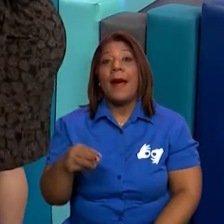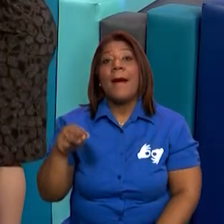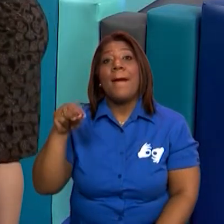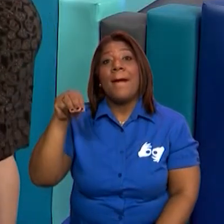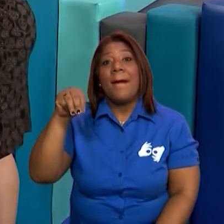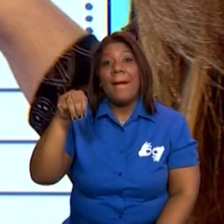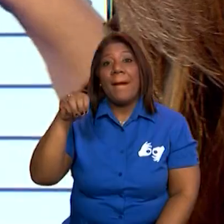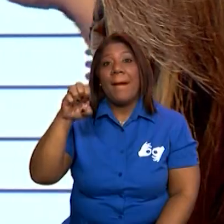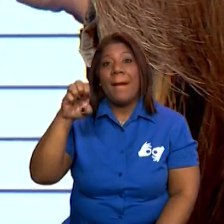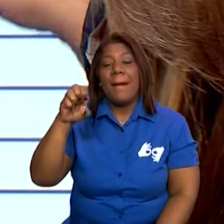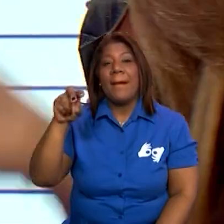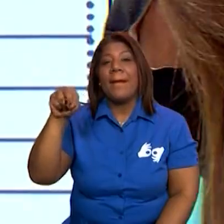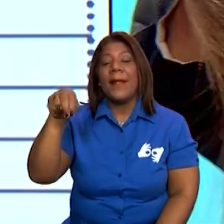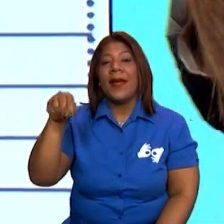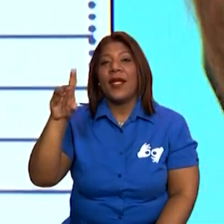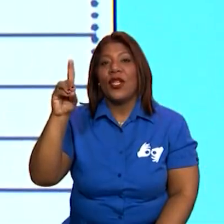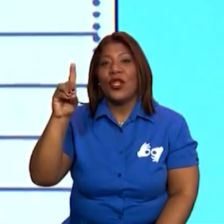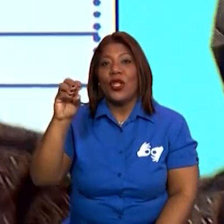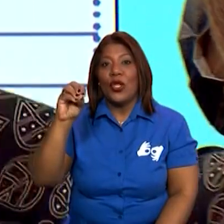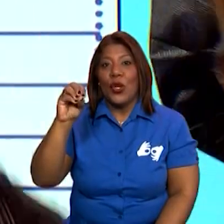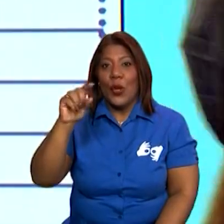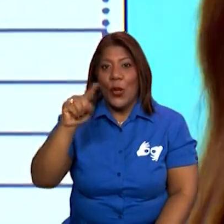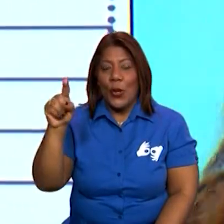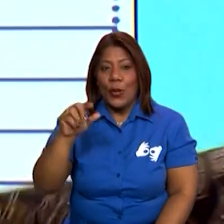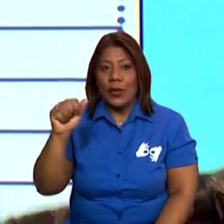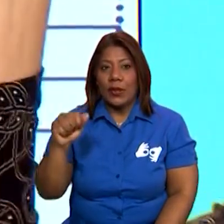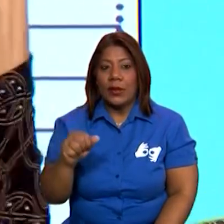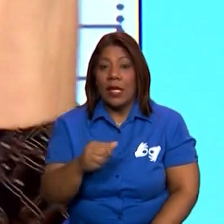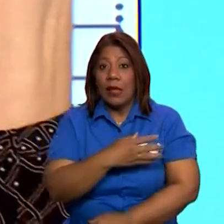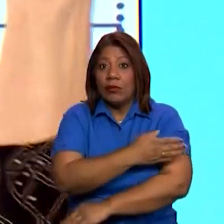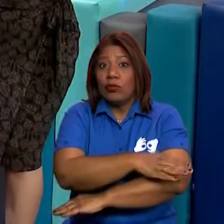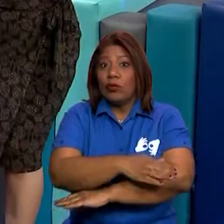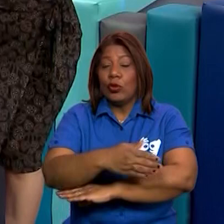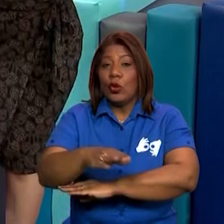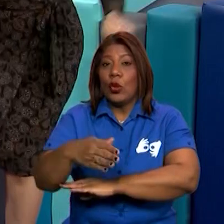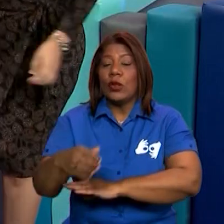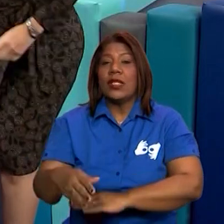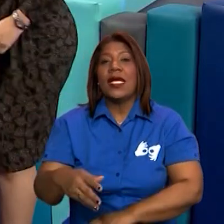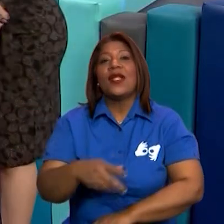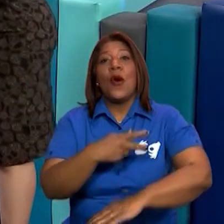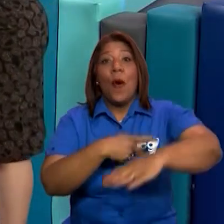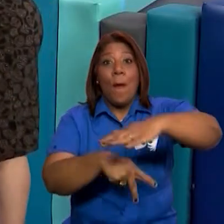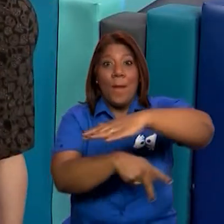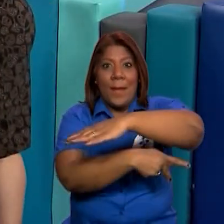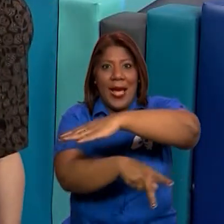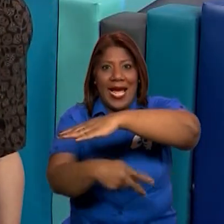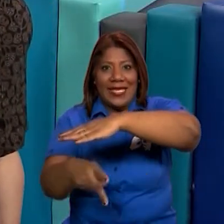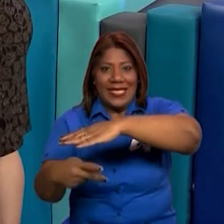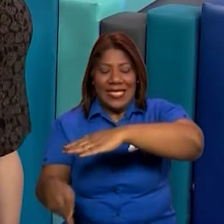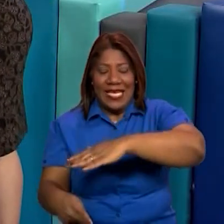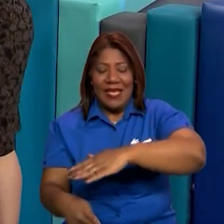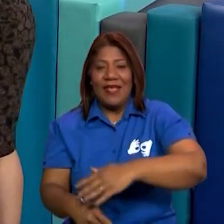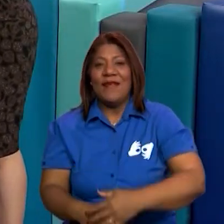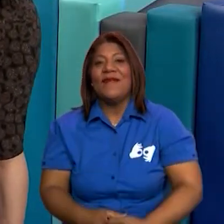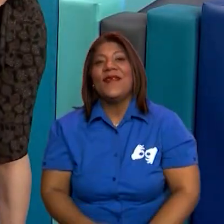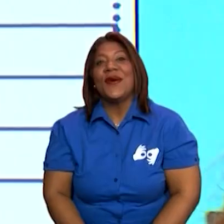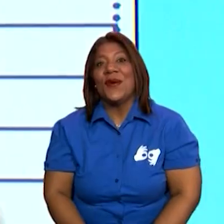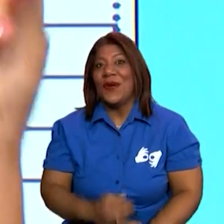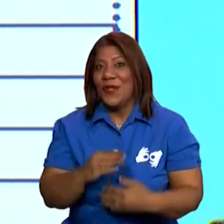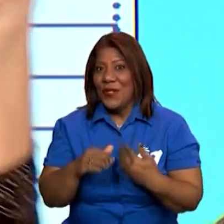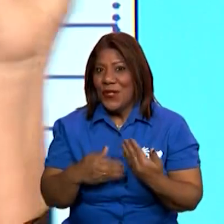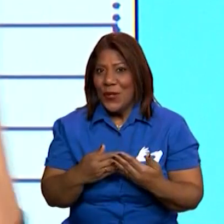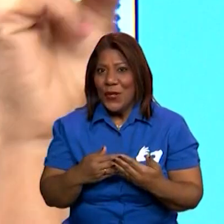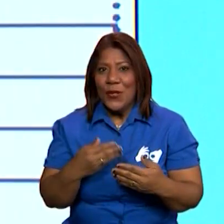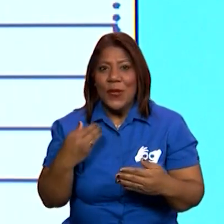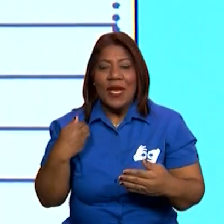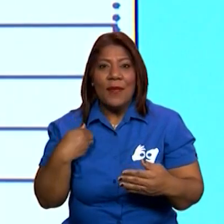Mendoza. ¡Ay, muy bien! Las Mendoza. Océano. A ver, los océanos. Pacífico. Y escribimos Pacífico. Y